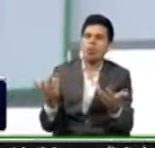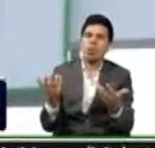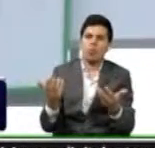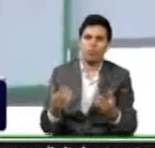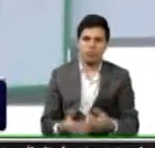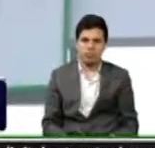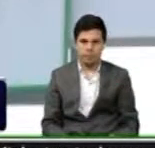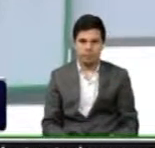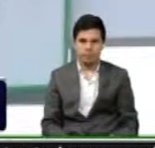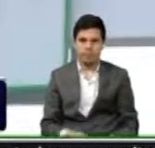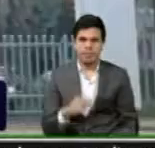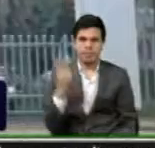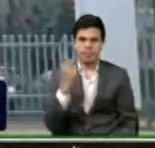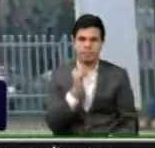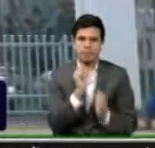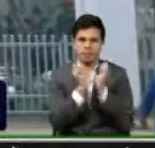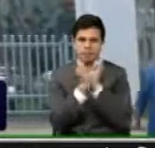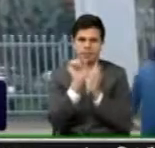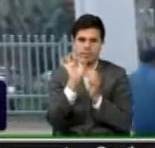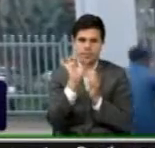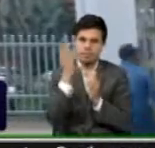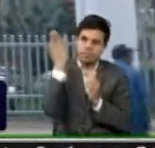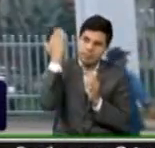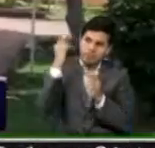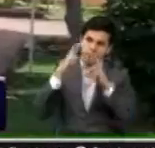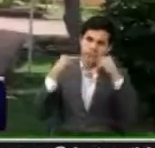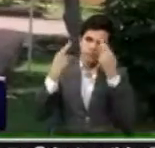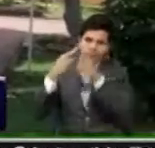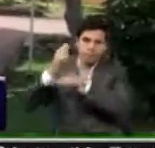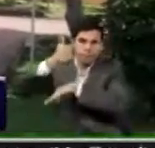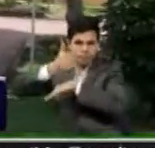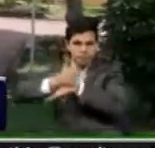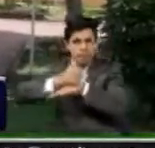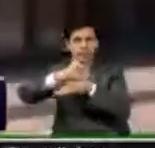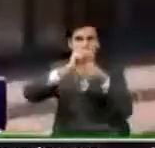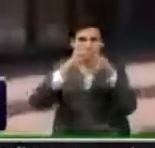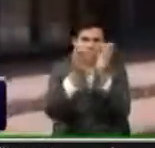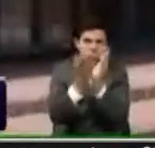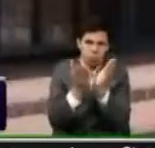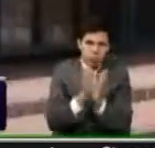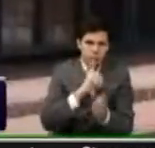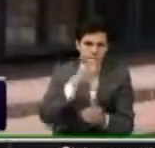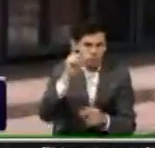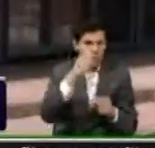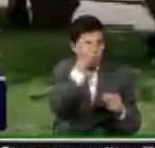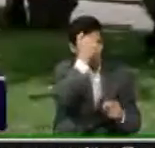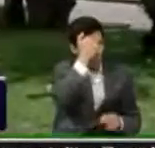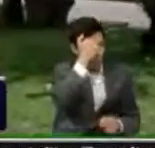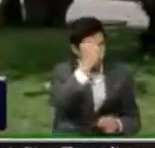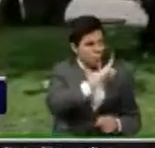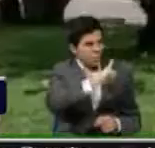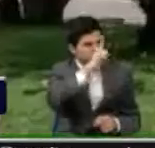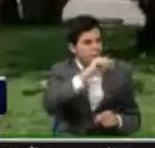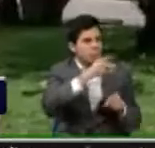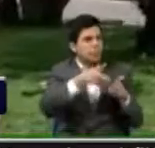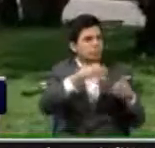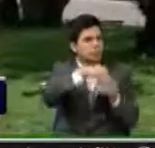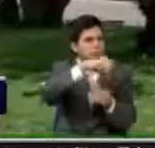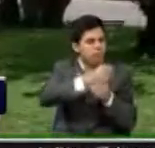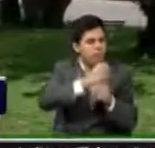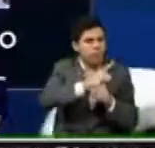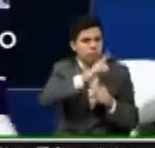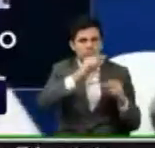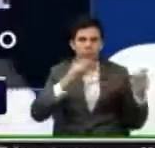el viernes 15 de mayo se realizó una reunión entre la rectoría delegados de estudiantes profesores y trabajadores con intermediación de la